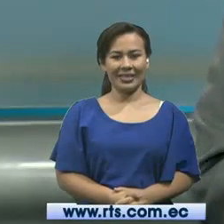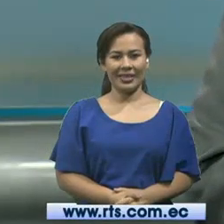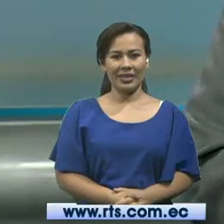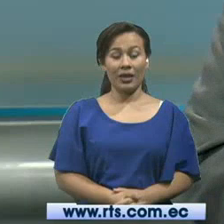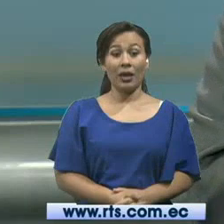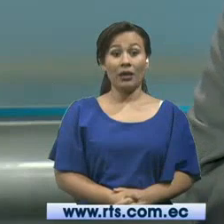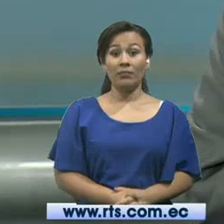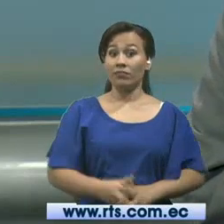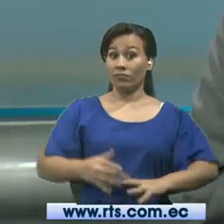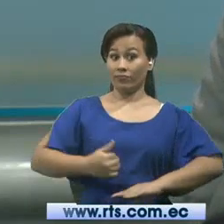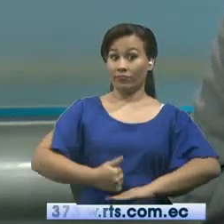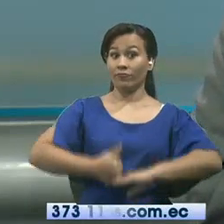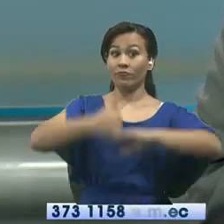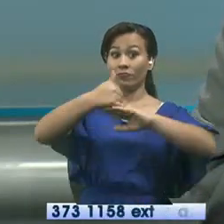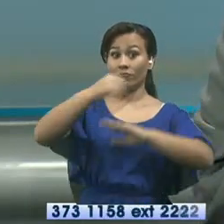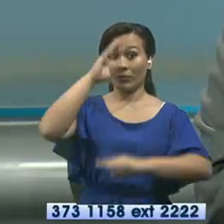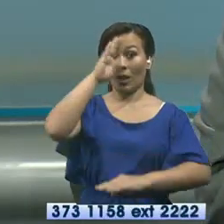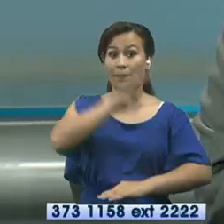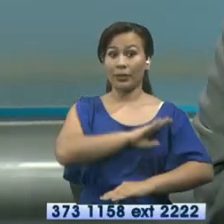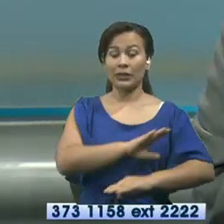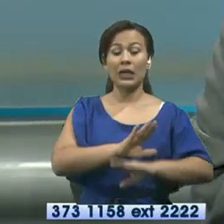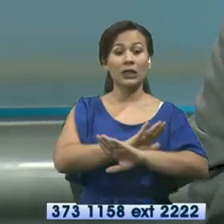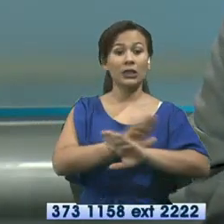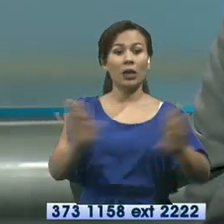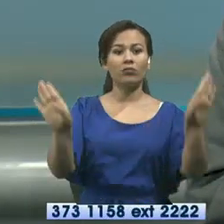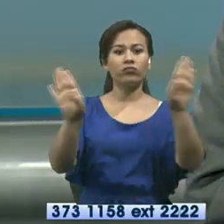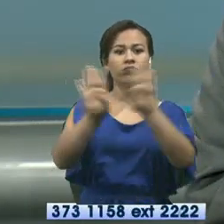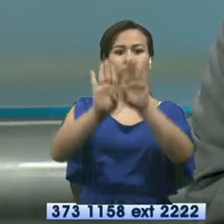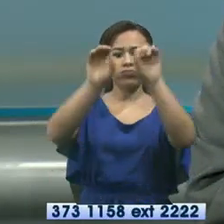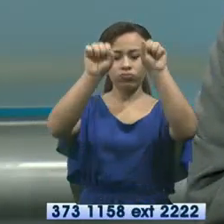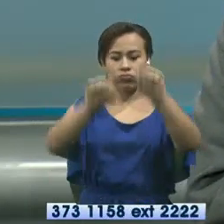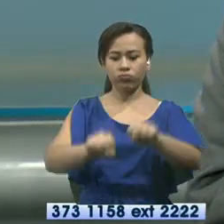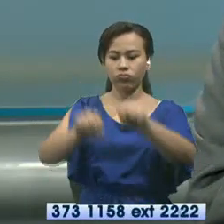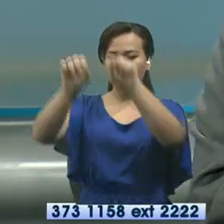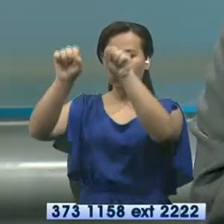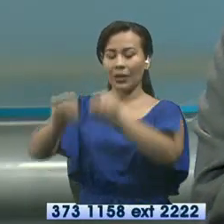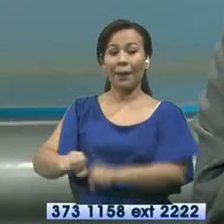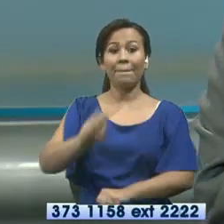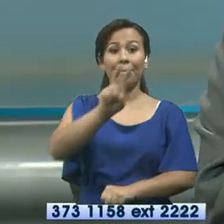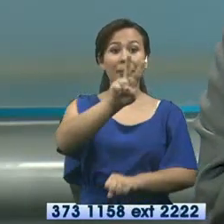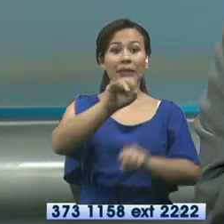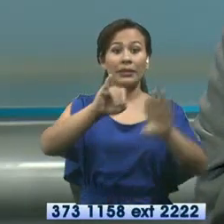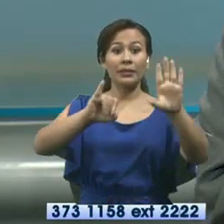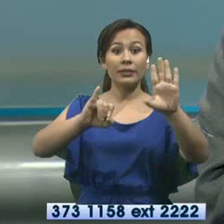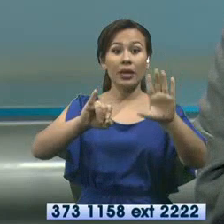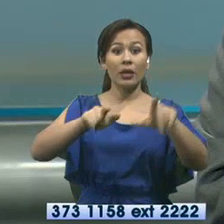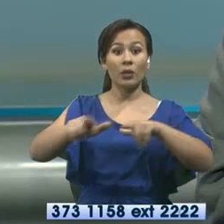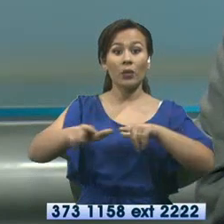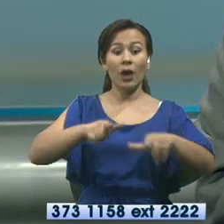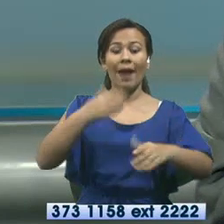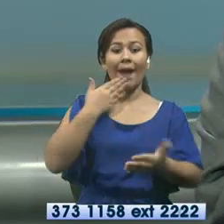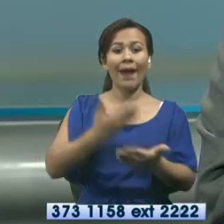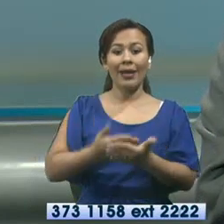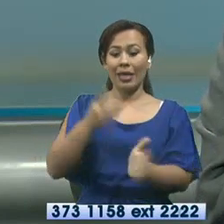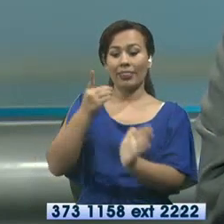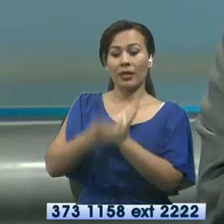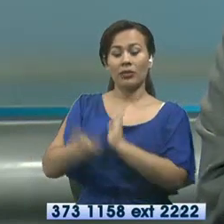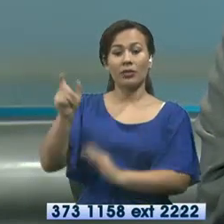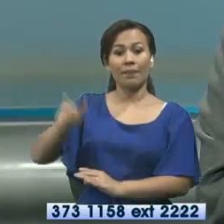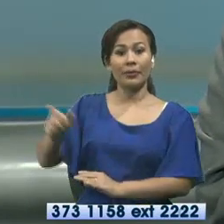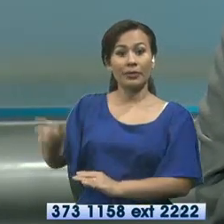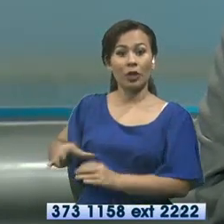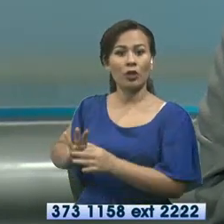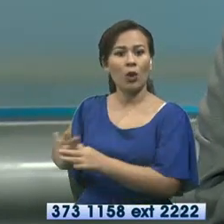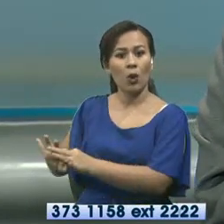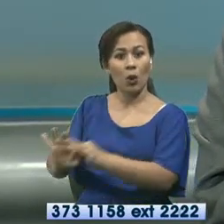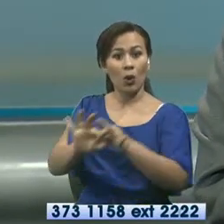El intendente de policía del Guayas clausuró 26 predios gracias a las denuncias ciudadanas, la colaboración de